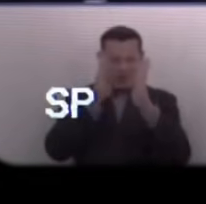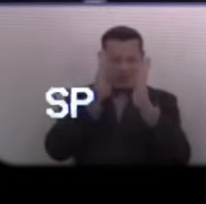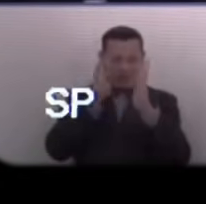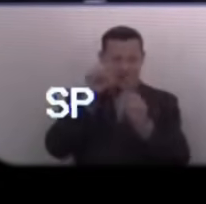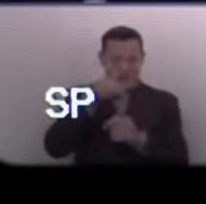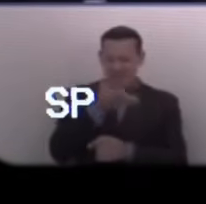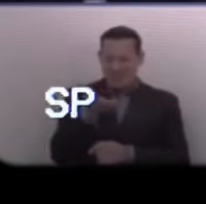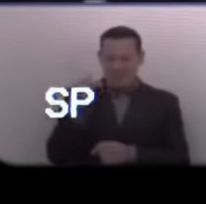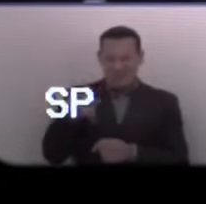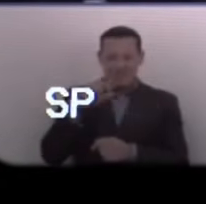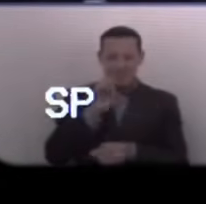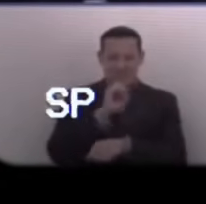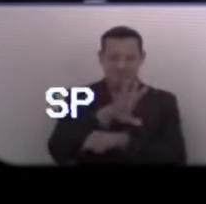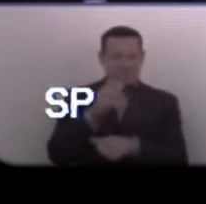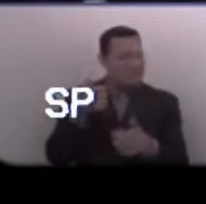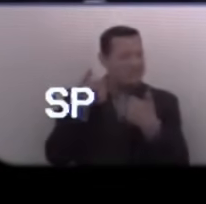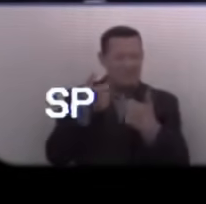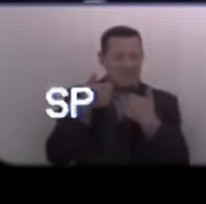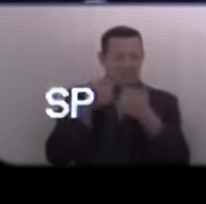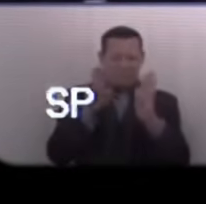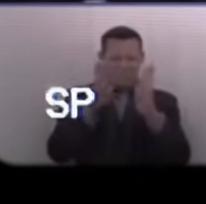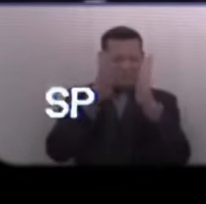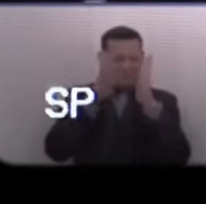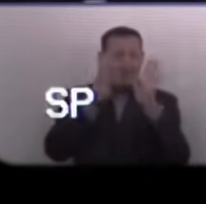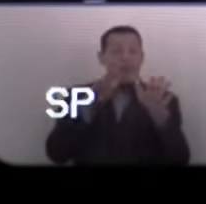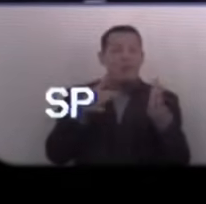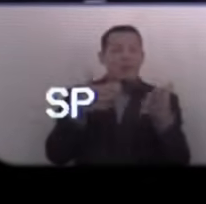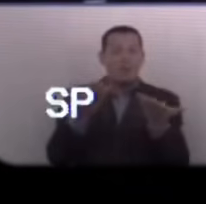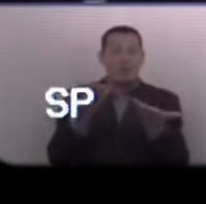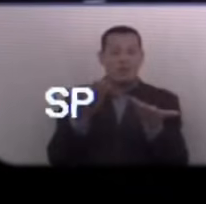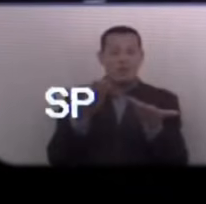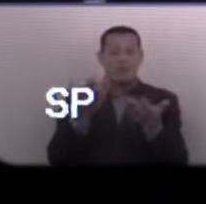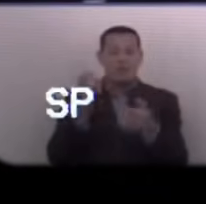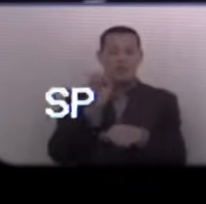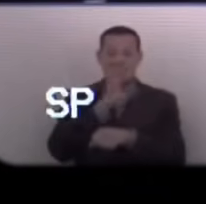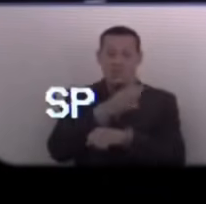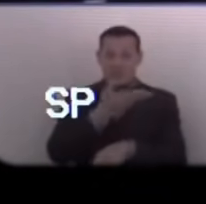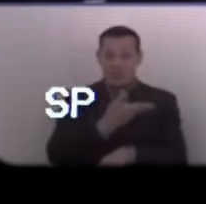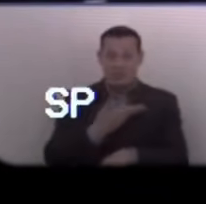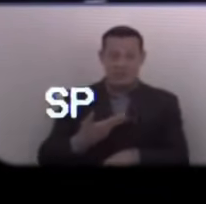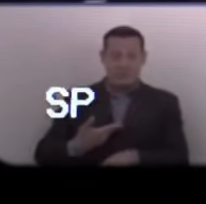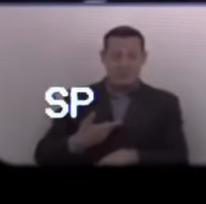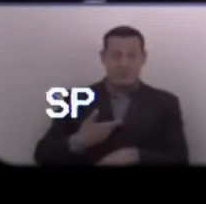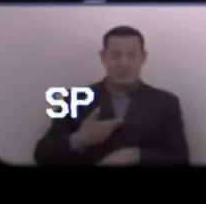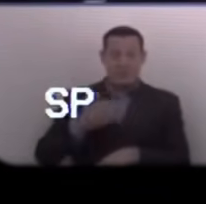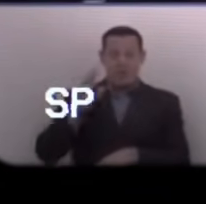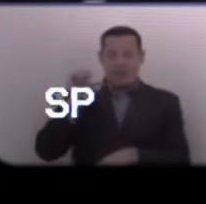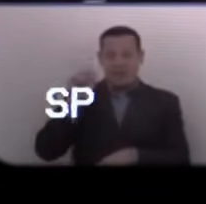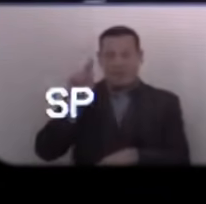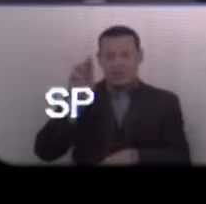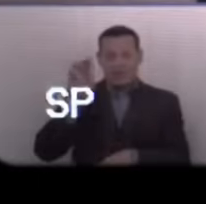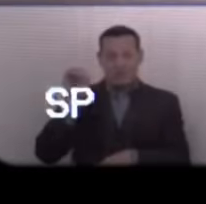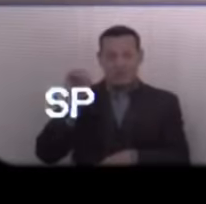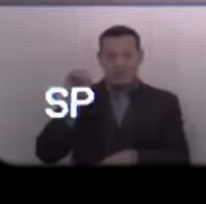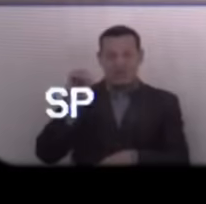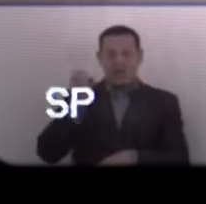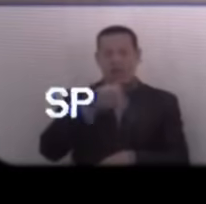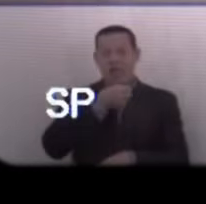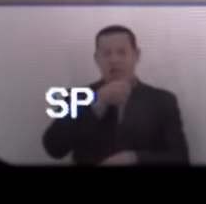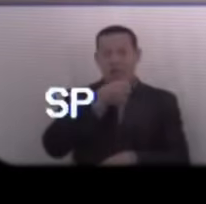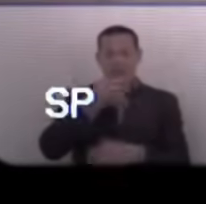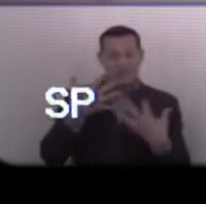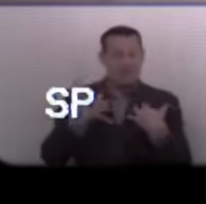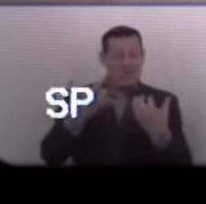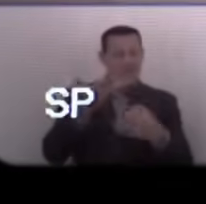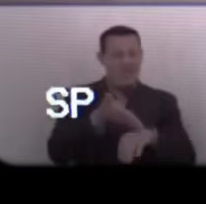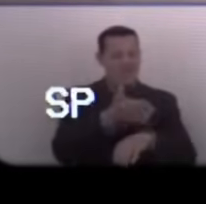hablan, pero está bien escucharlas porque, como bien lo decía el presidente Castro en sus intervenciones anteriores, de la plenaria